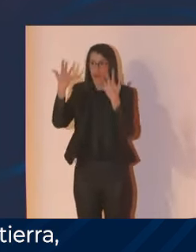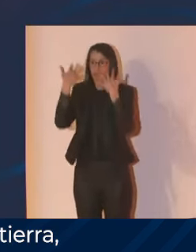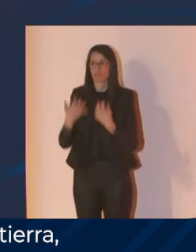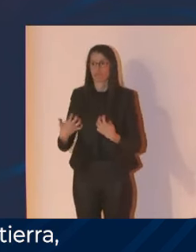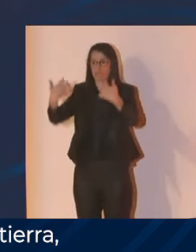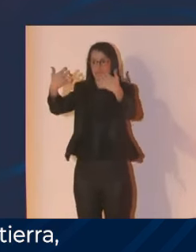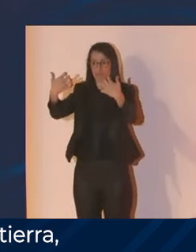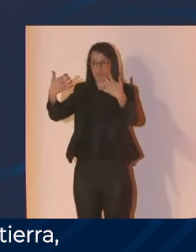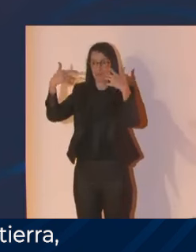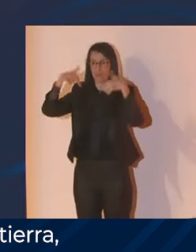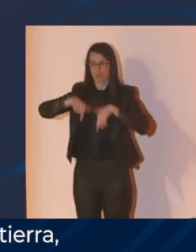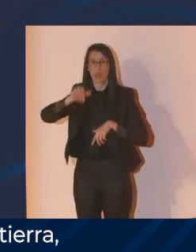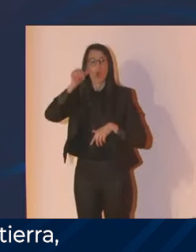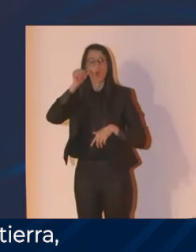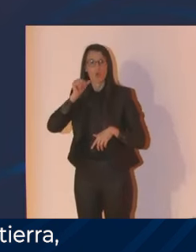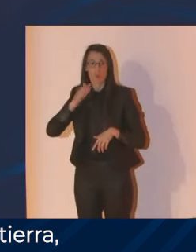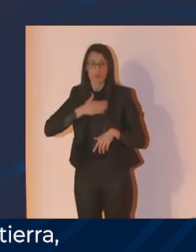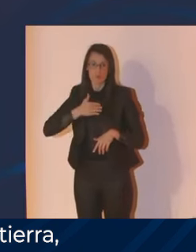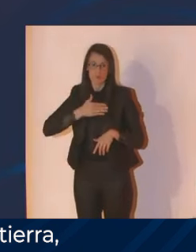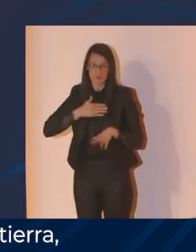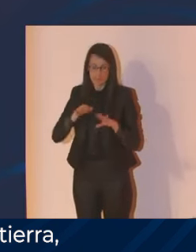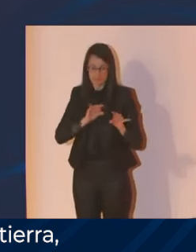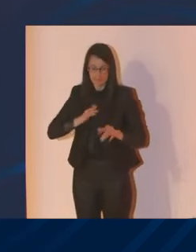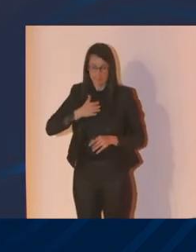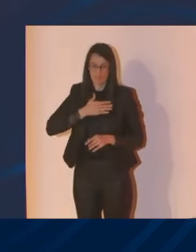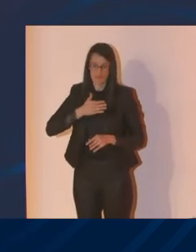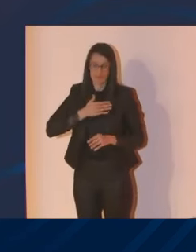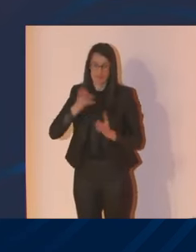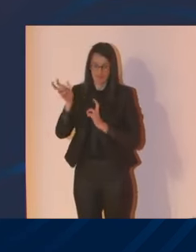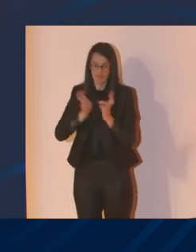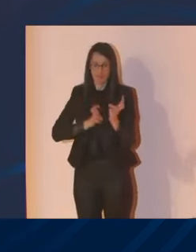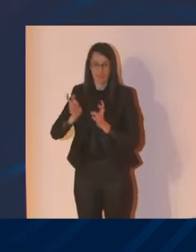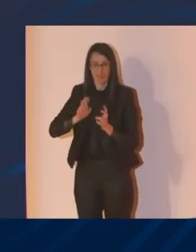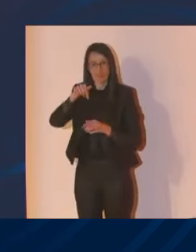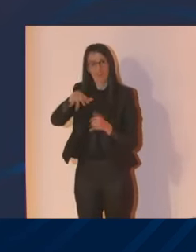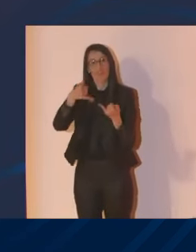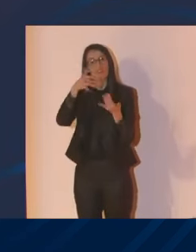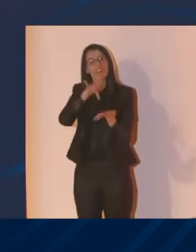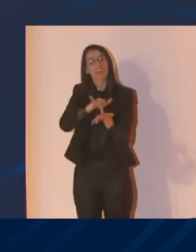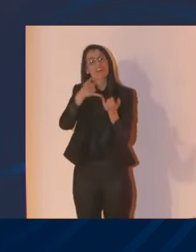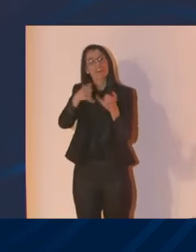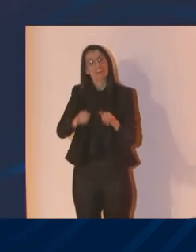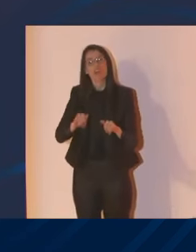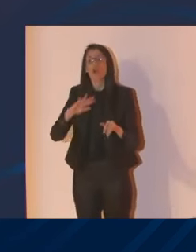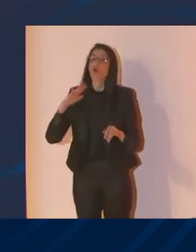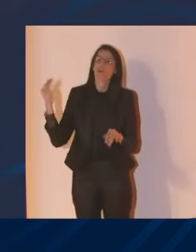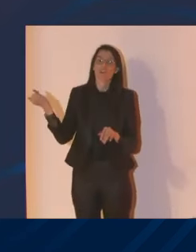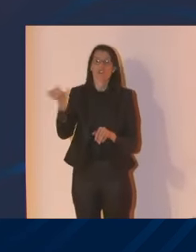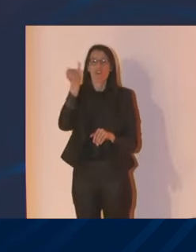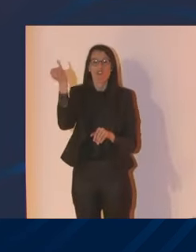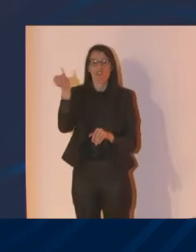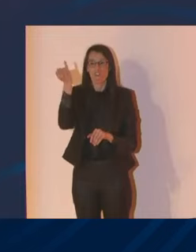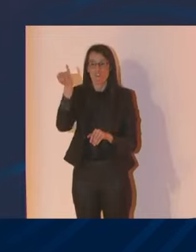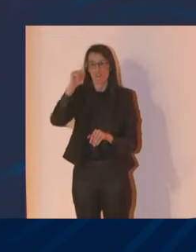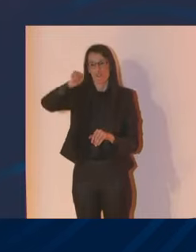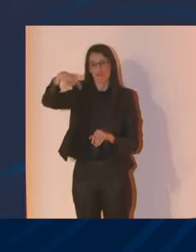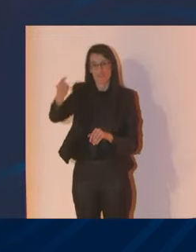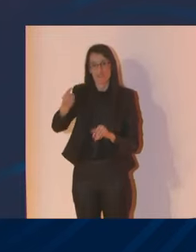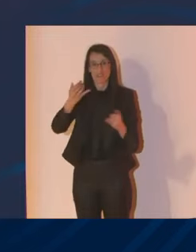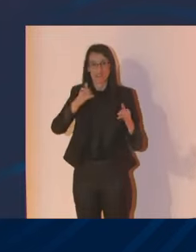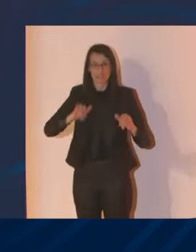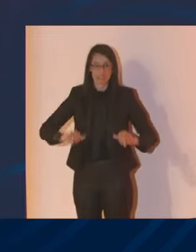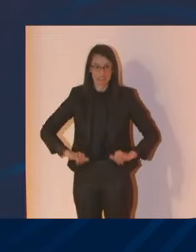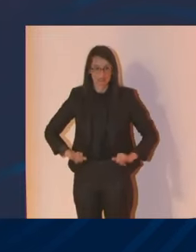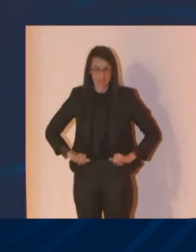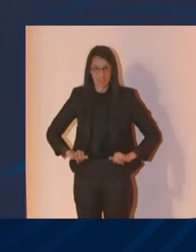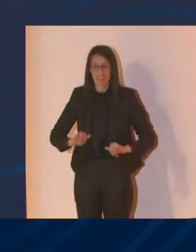habéis querido estar hoy aquí en Oviedo, en mi ciudad, en mi tierra, para poder celebrar este día. Ojalá tengáis un ratito para disfrutarla, no os quedéis mucho